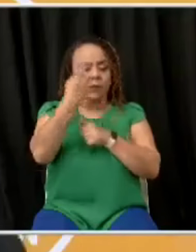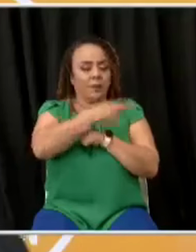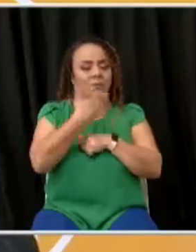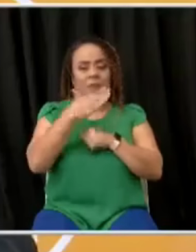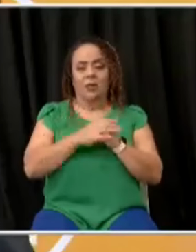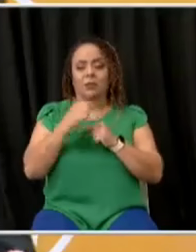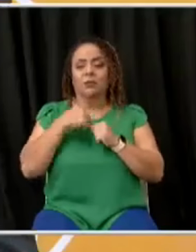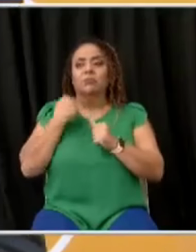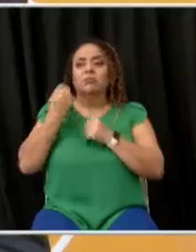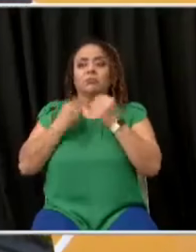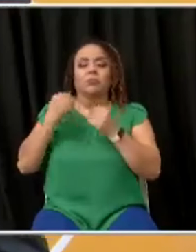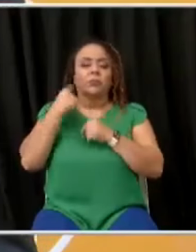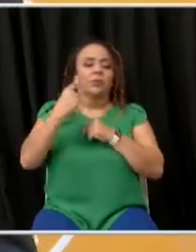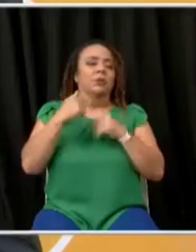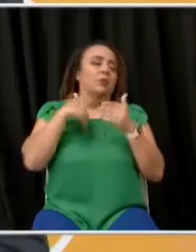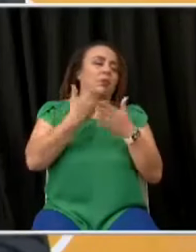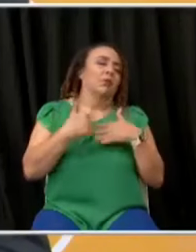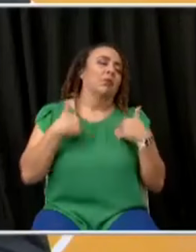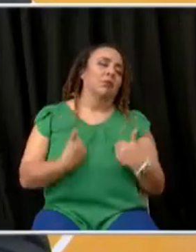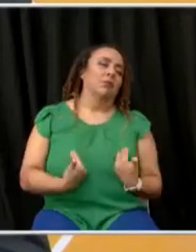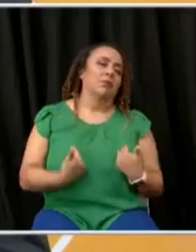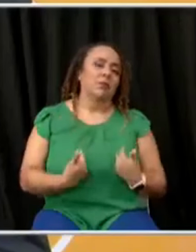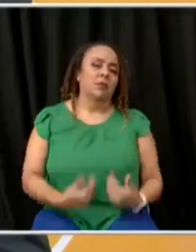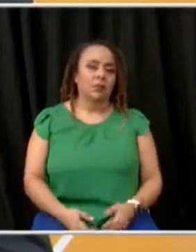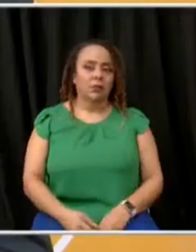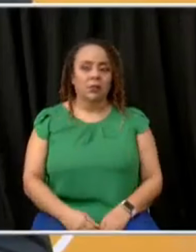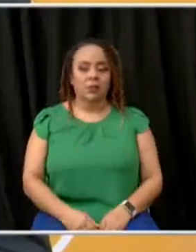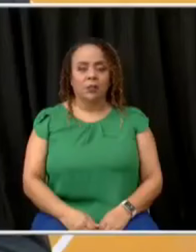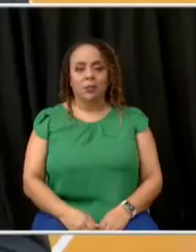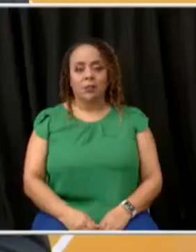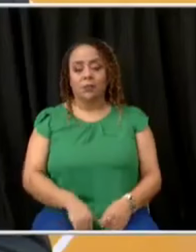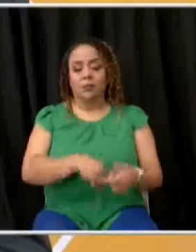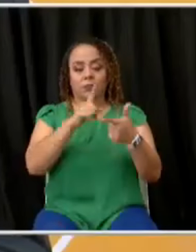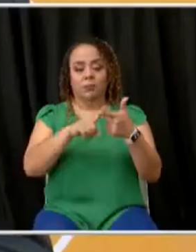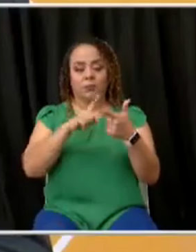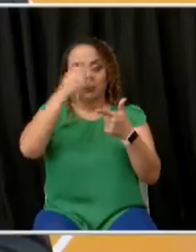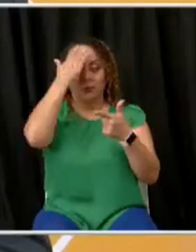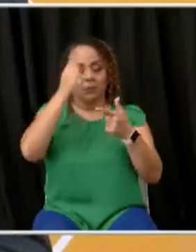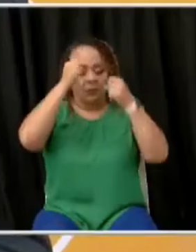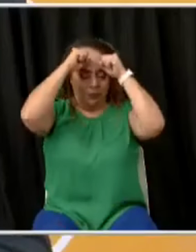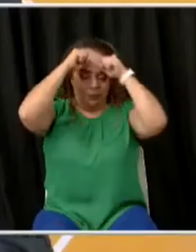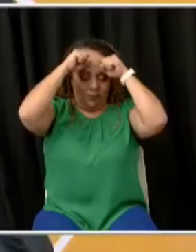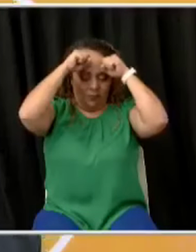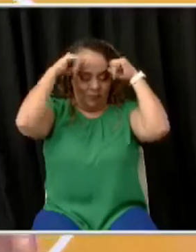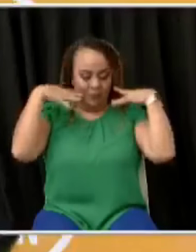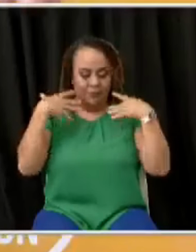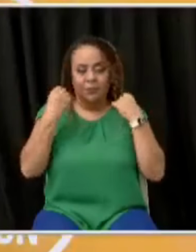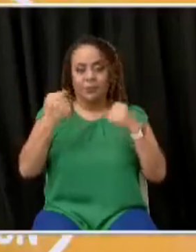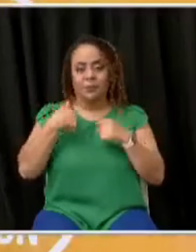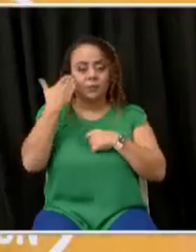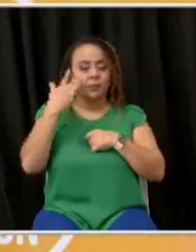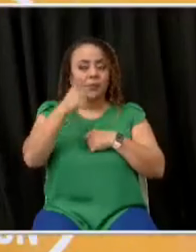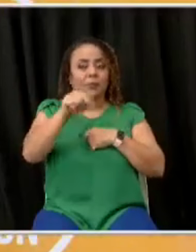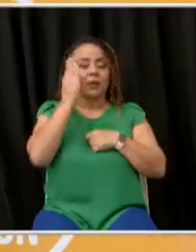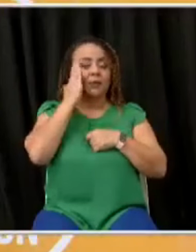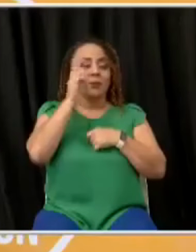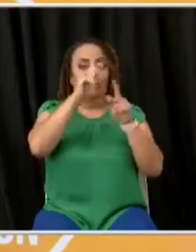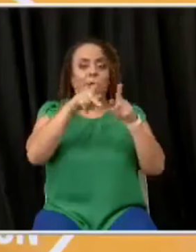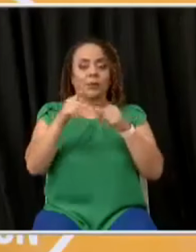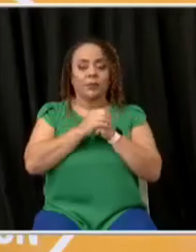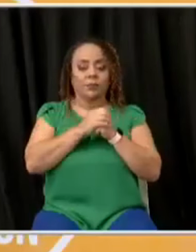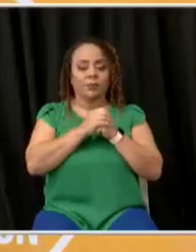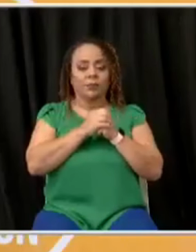que están mal? Uno, porque llegan muy cansados. Okay. Dos, porque han sudado mucho. Yo no sé si ustedes sabían, pero una persona que